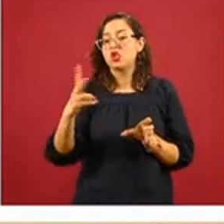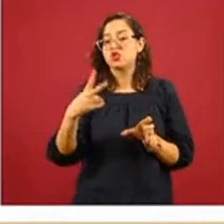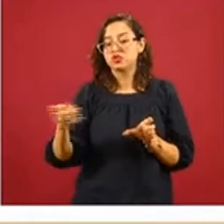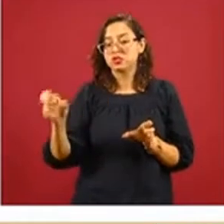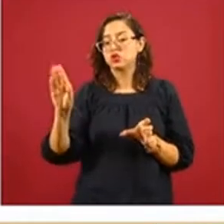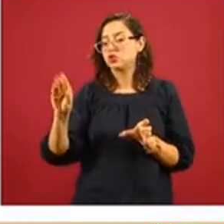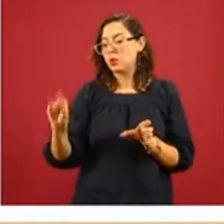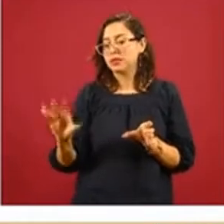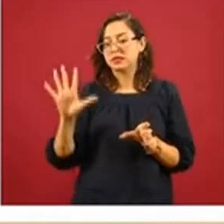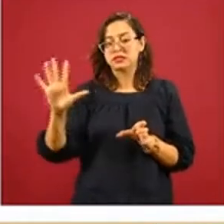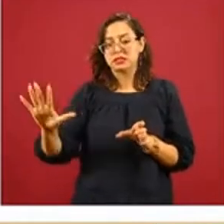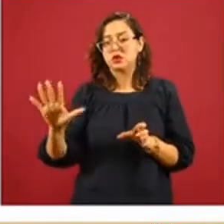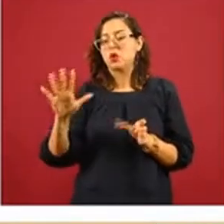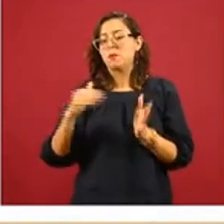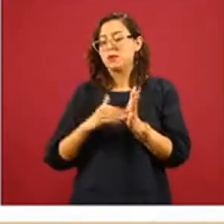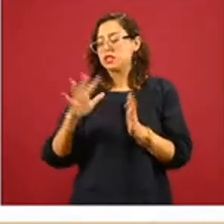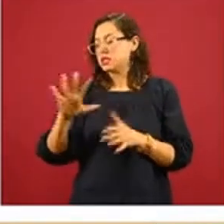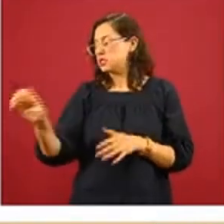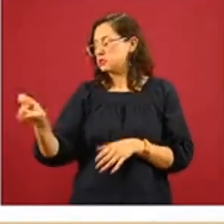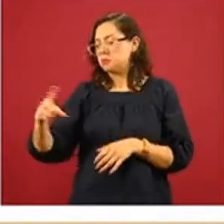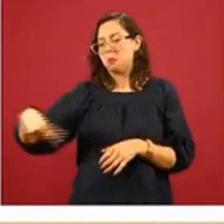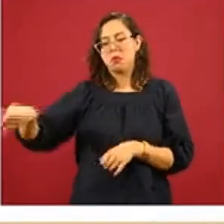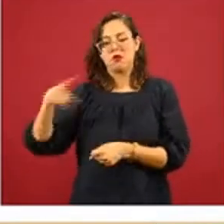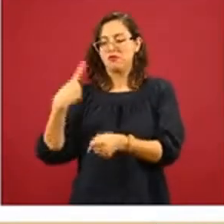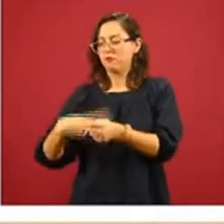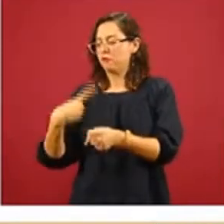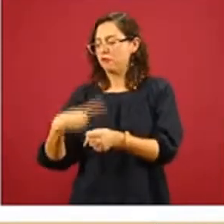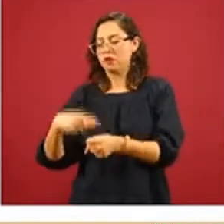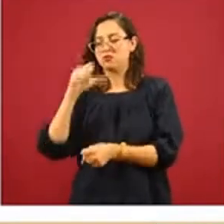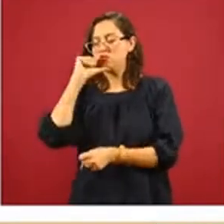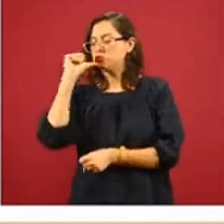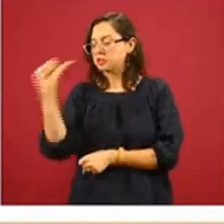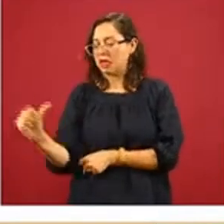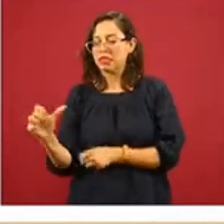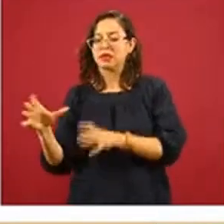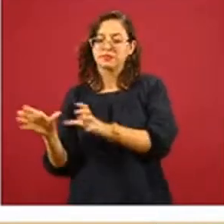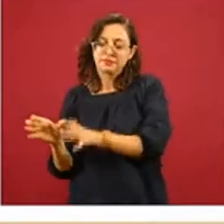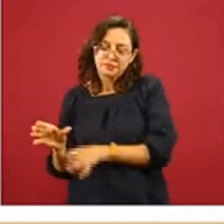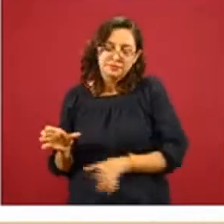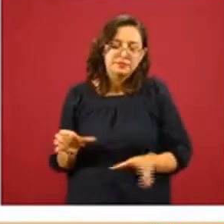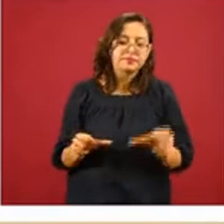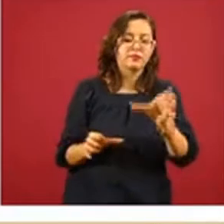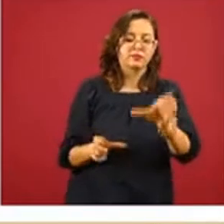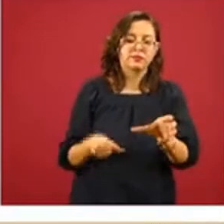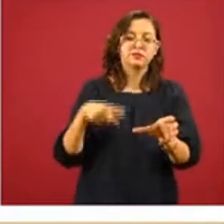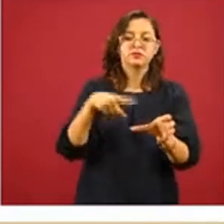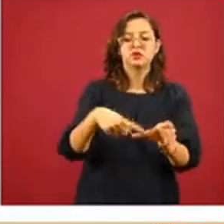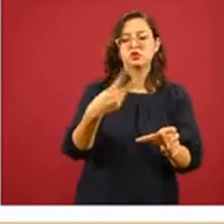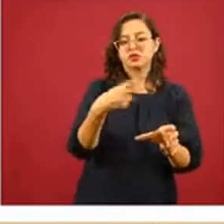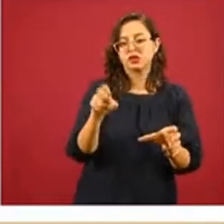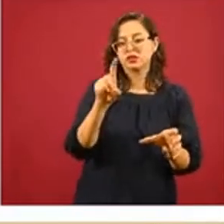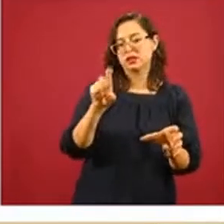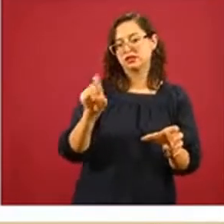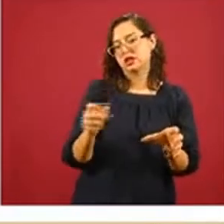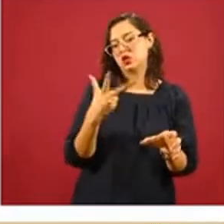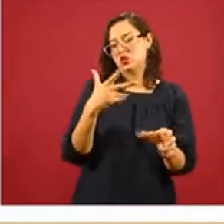295,561 de ellas ya fueron descartadas, tuvieron un resultado negativo al virus SARS-CoV-2 y